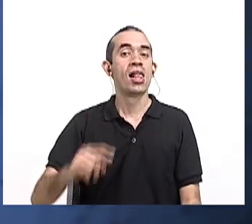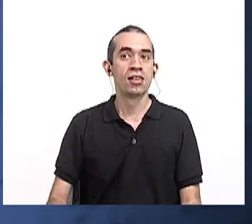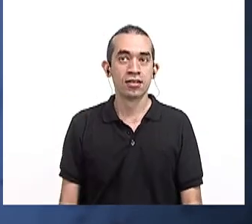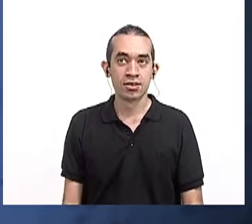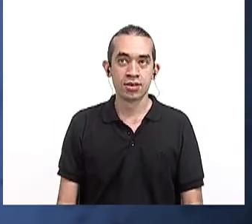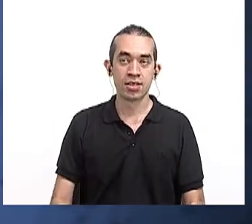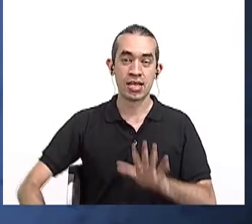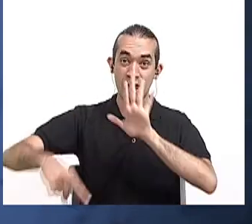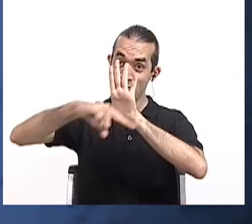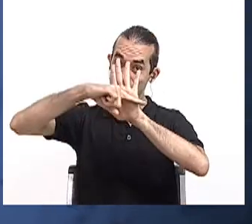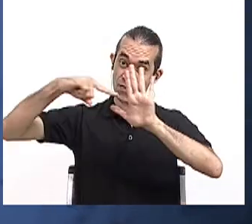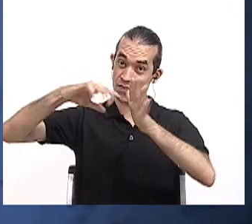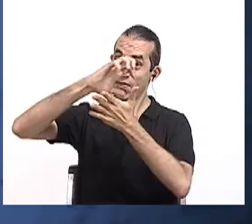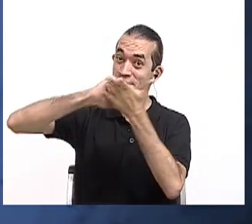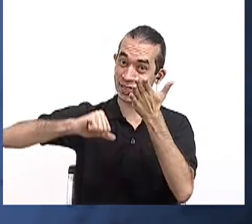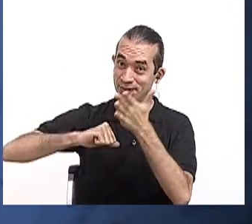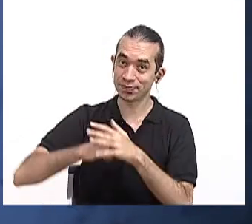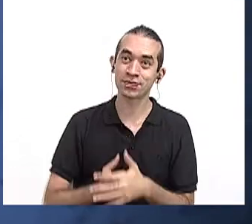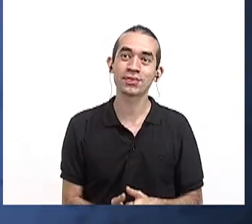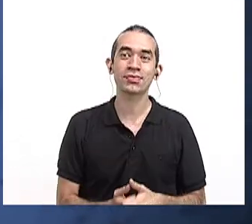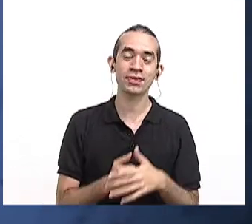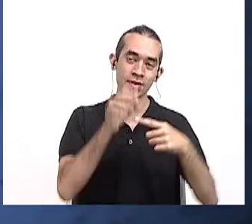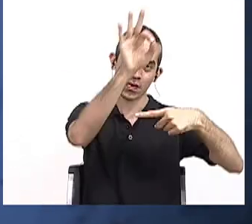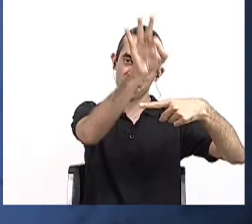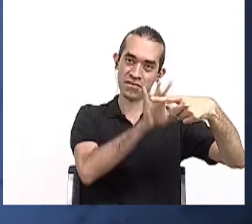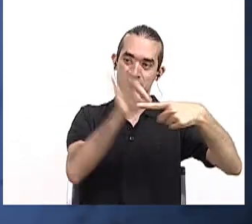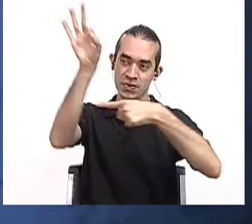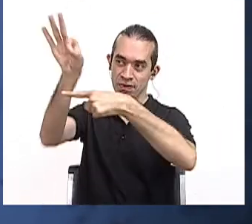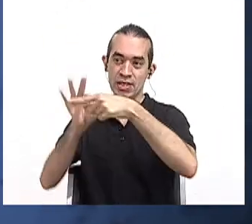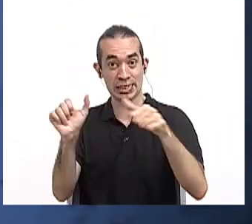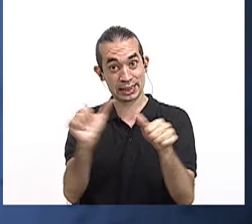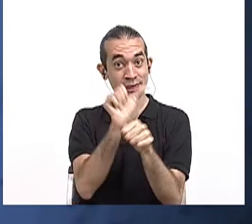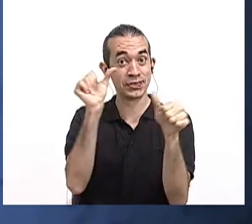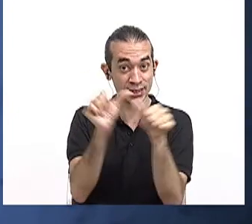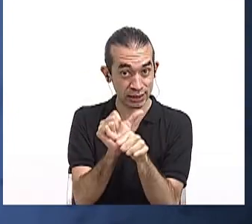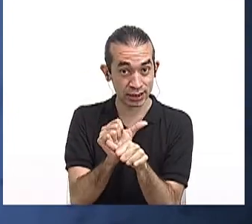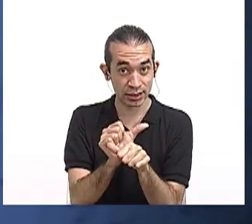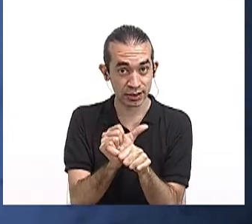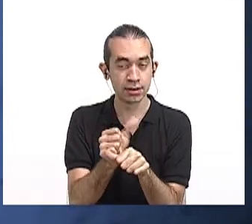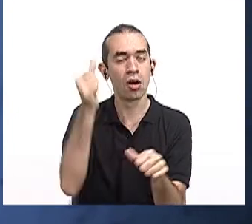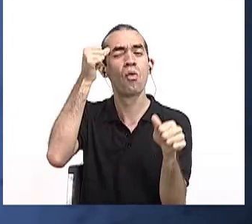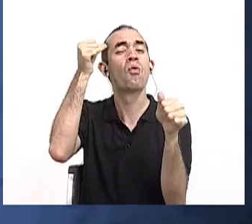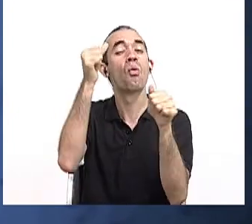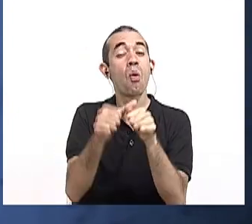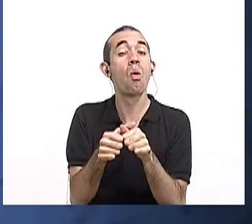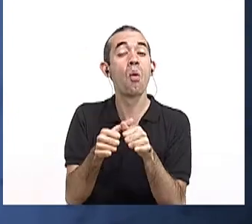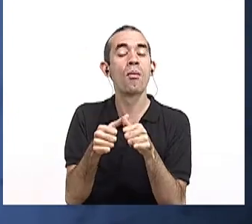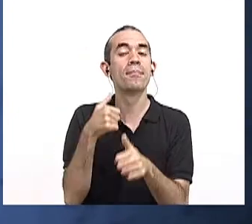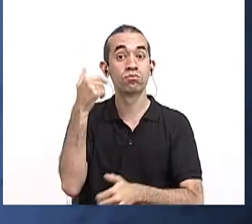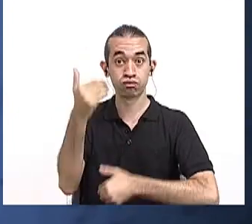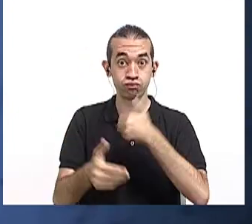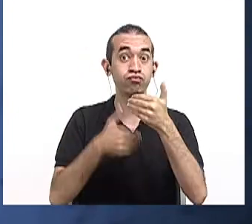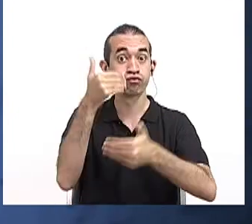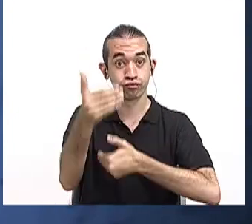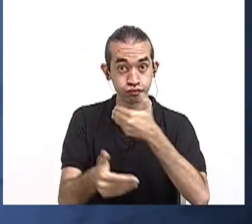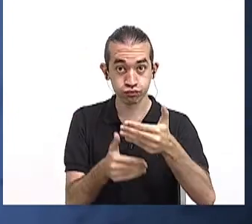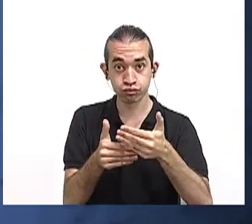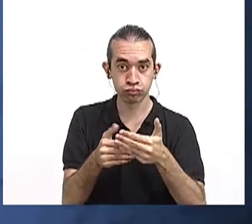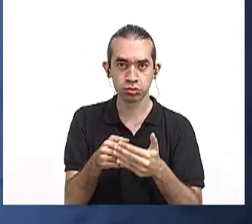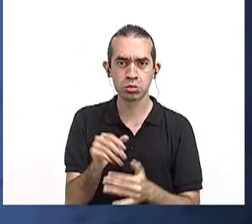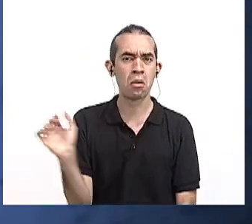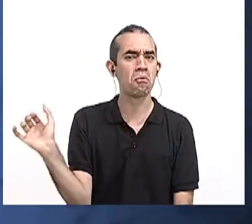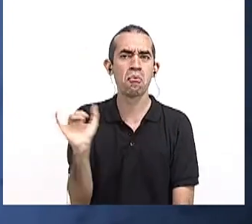Una resta de fracciones algebraicas. Recordamos que el proceso es